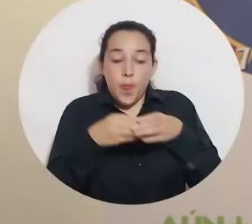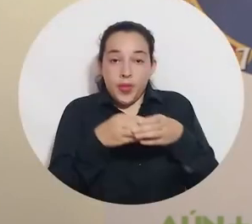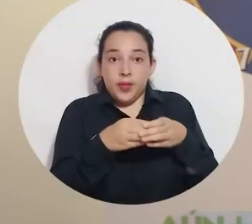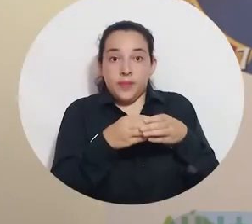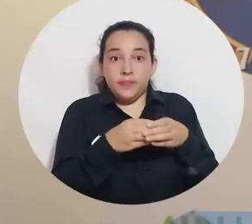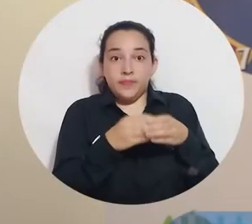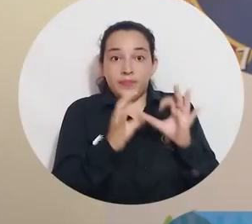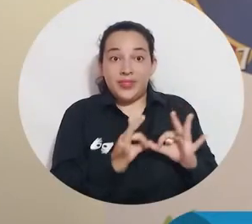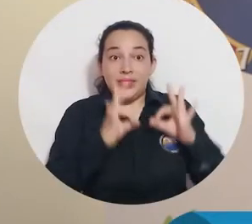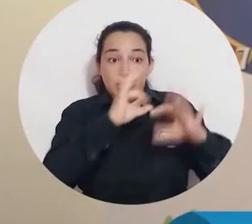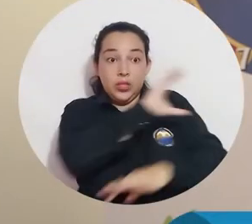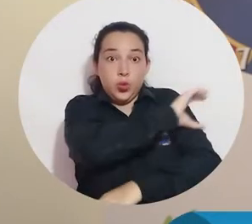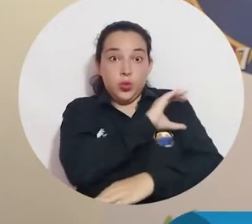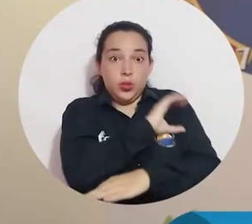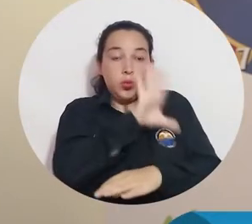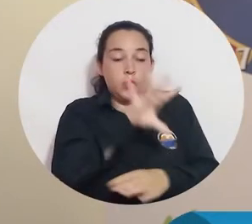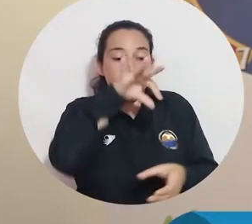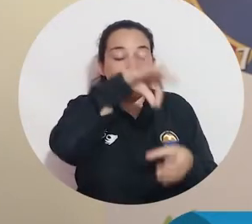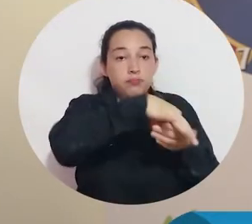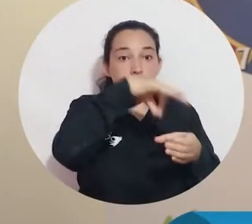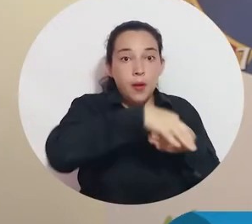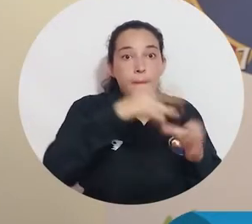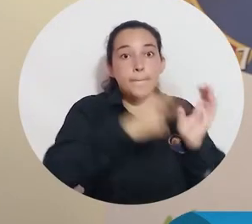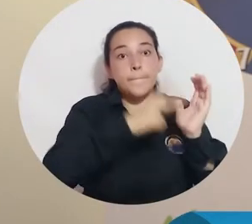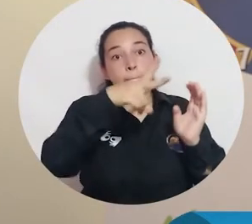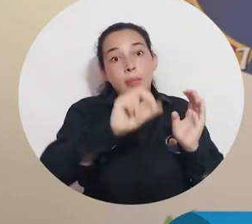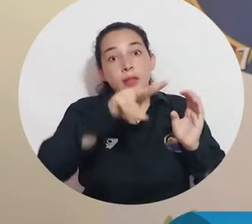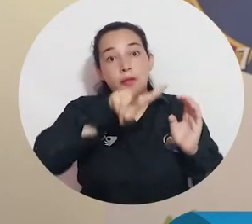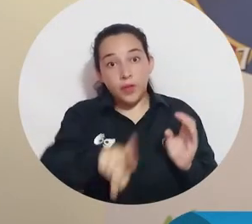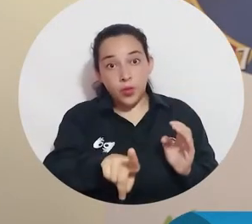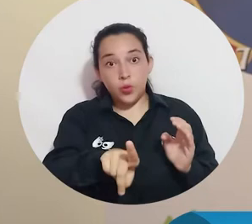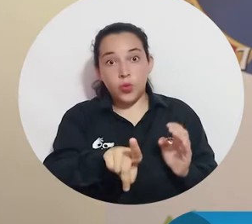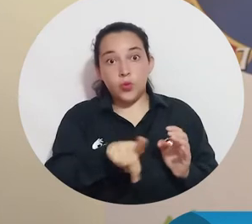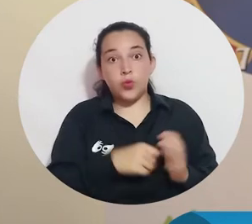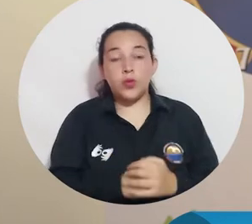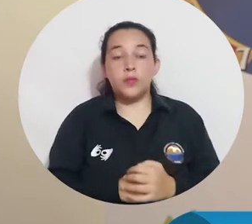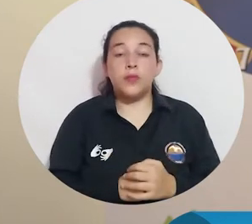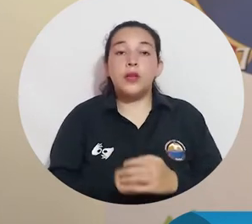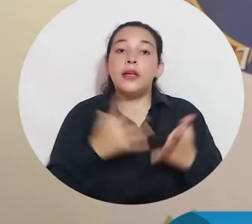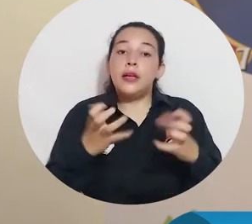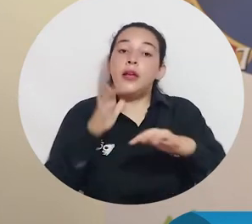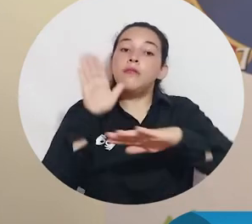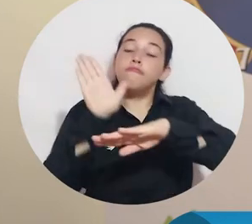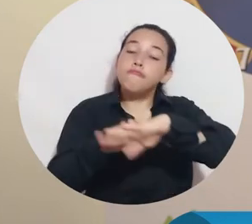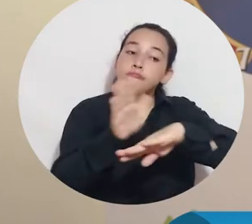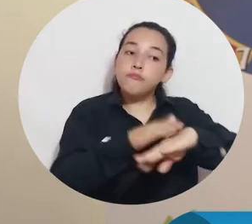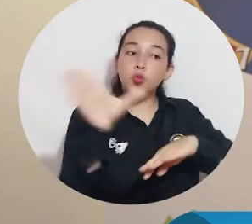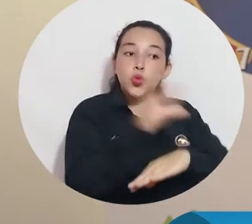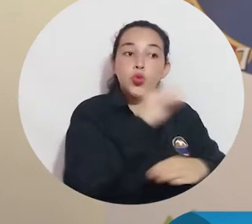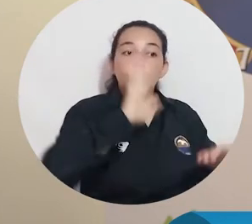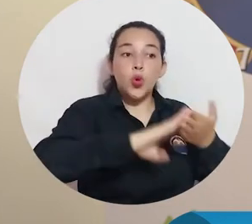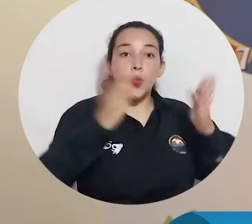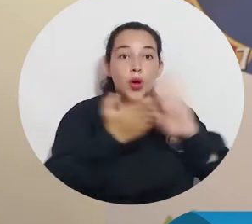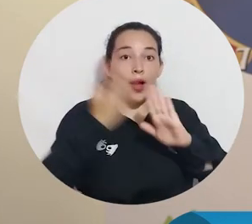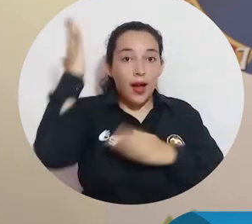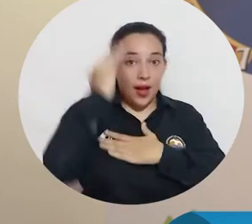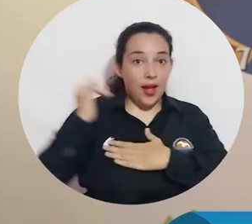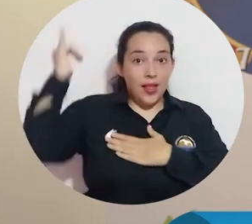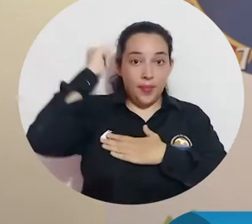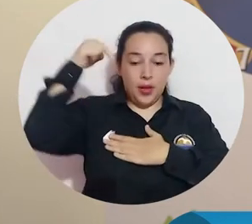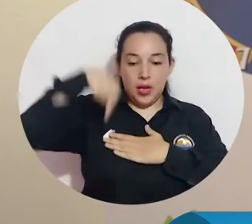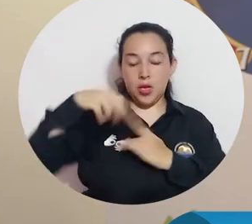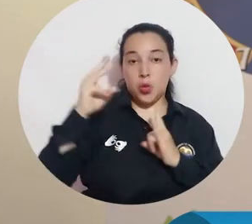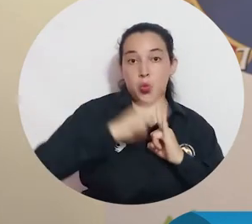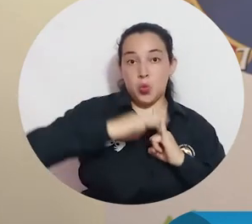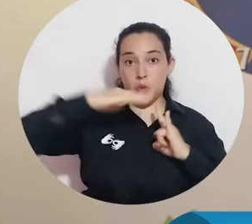El Comité de Garantía de las Elecciones 2021 quiere informar a toda la comunidad académica